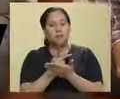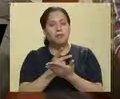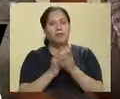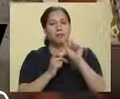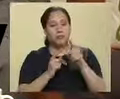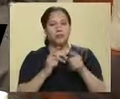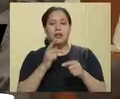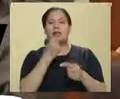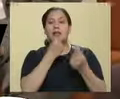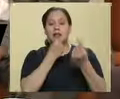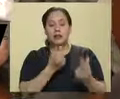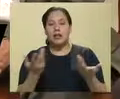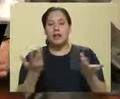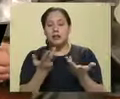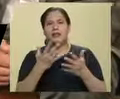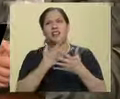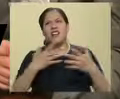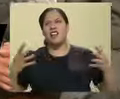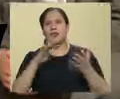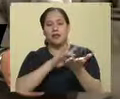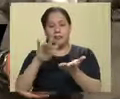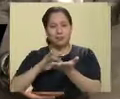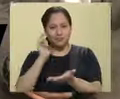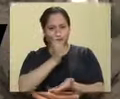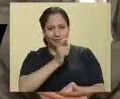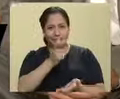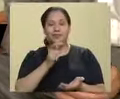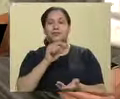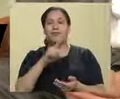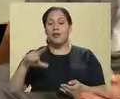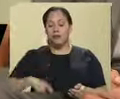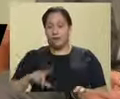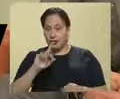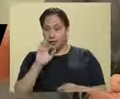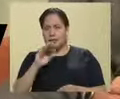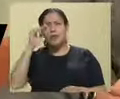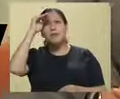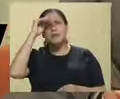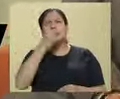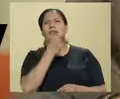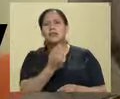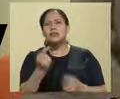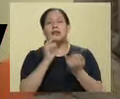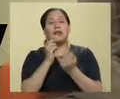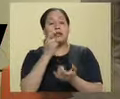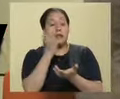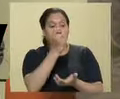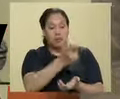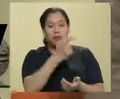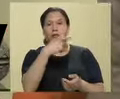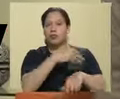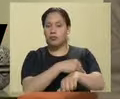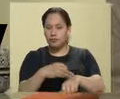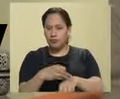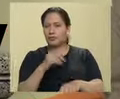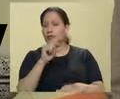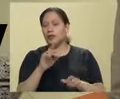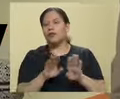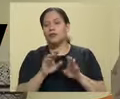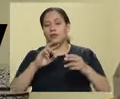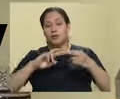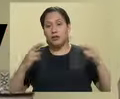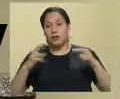que se llama Pequeñas Acciones, Grandes Apoyos. El gobierno de la ciudad piensa en los niños y la economía de sus familias, y a través de la